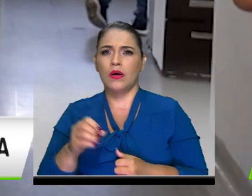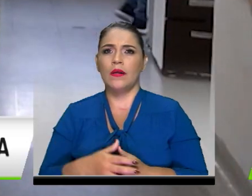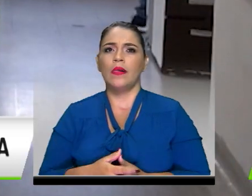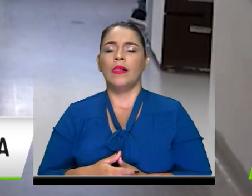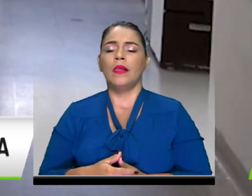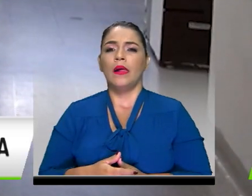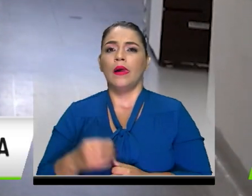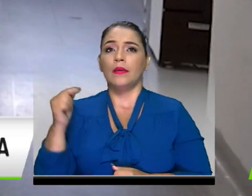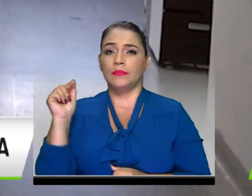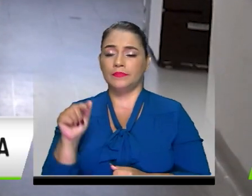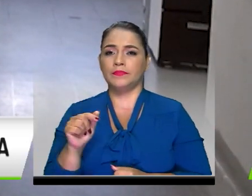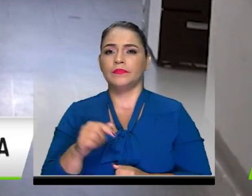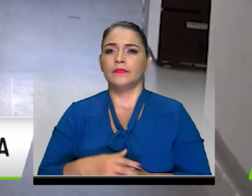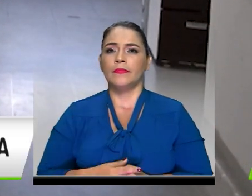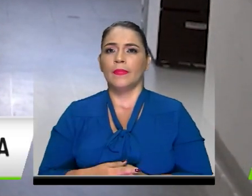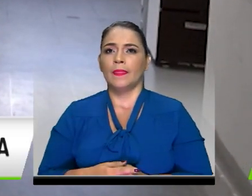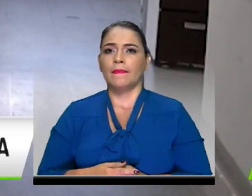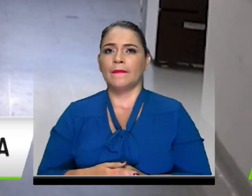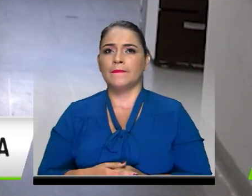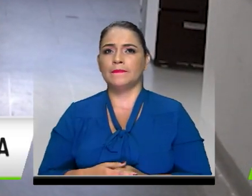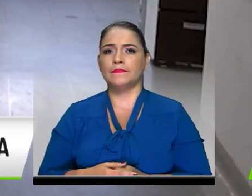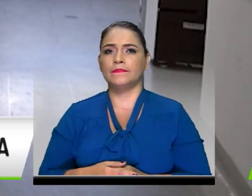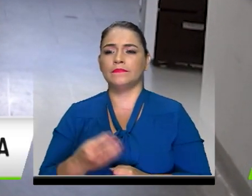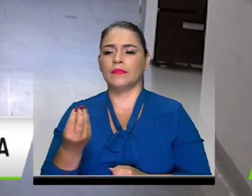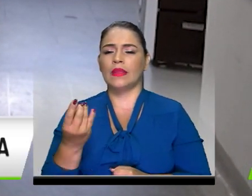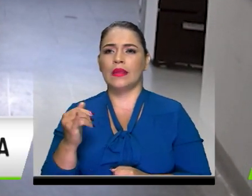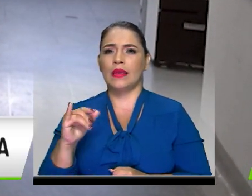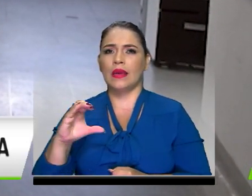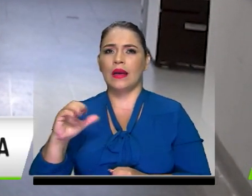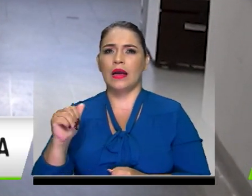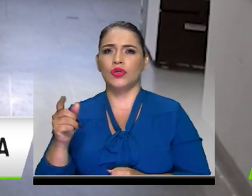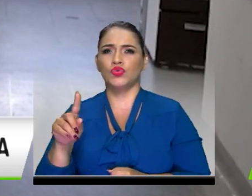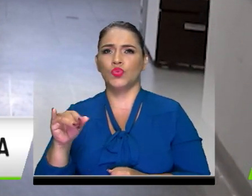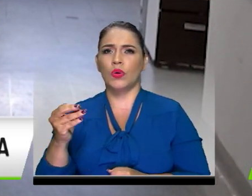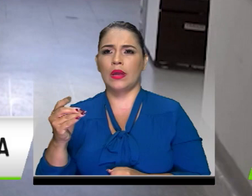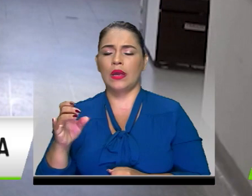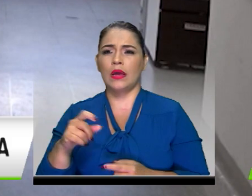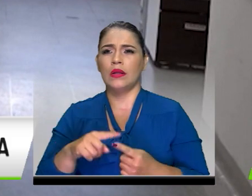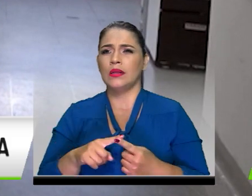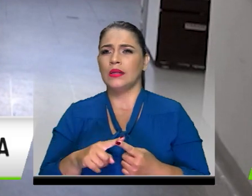Kikazuke, quien tiene una herida abierta en el lóbulo temporal,